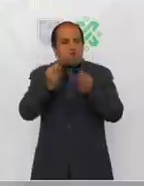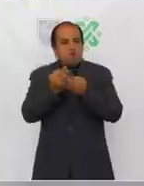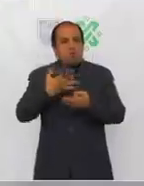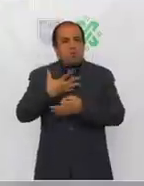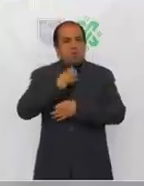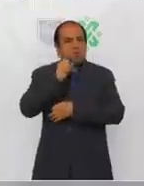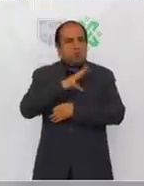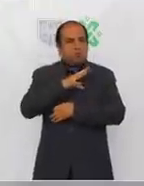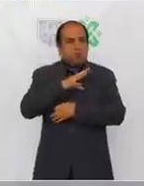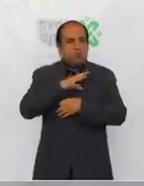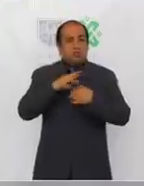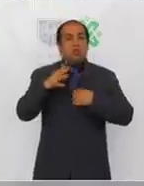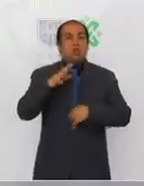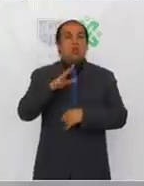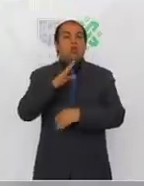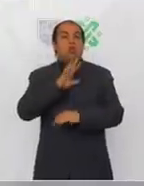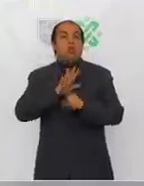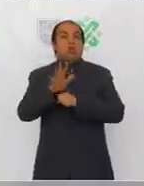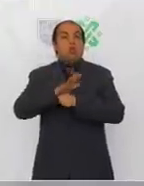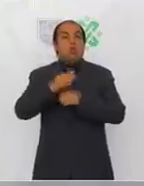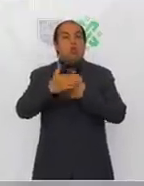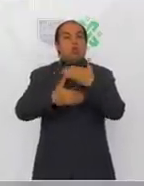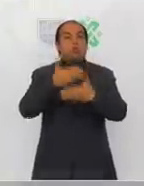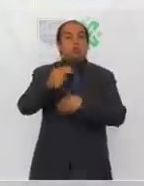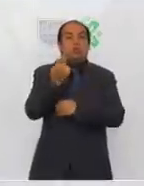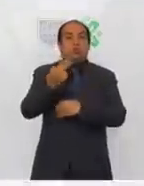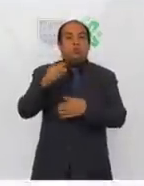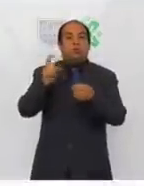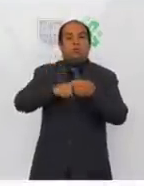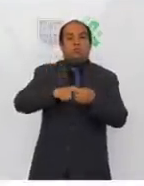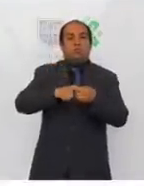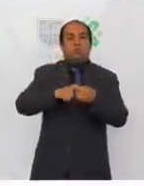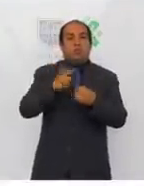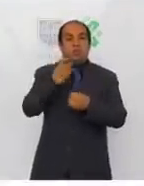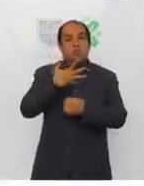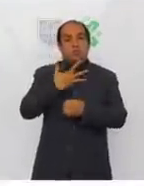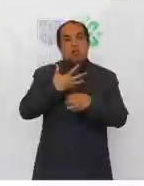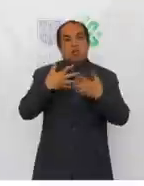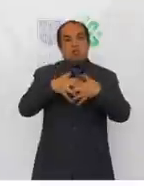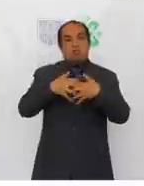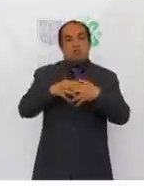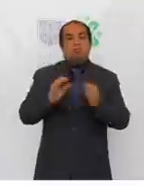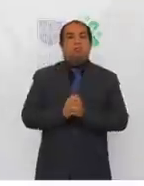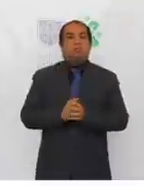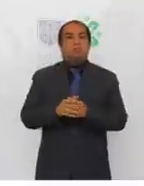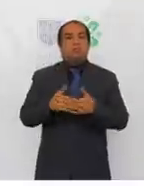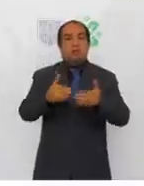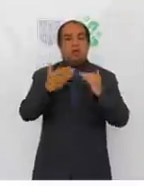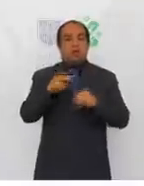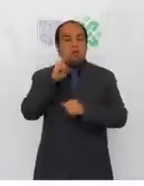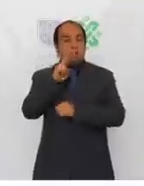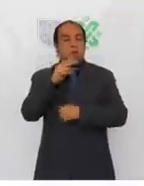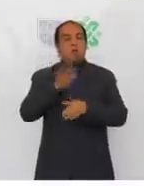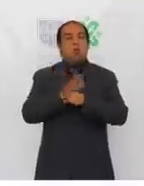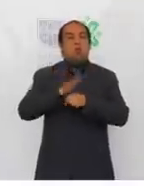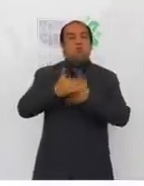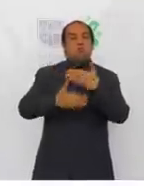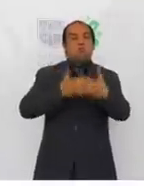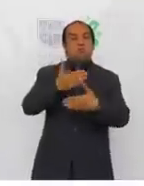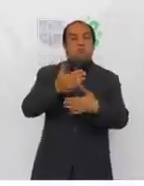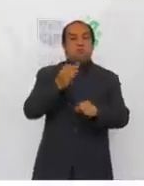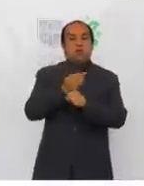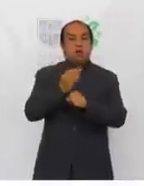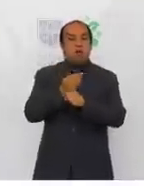que integrar. Eso es lo que hace muy especial esta planta. La siguiente. Aquí se ve el proceso que hace